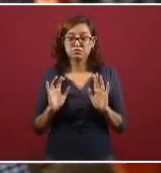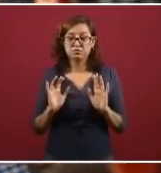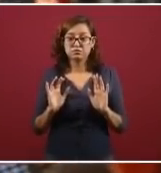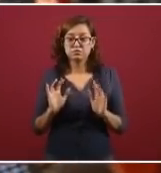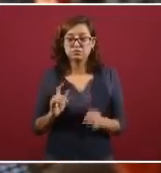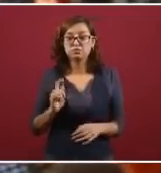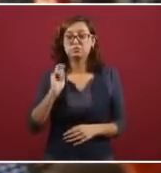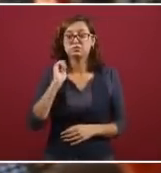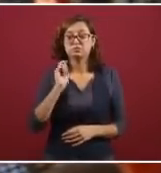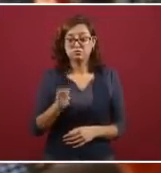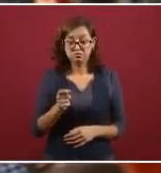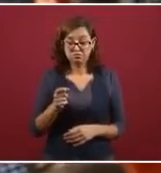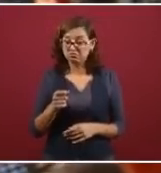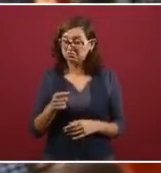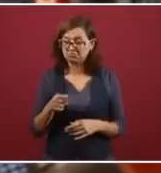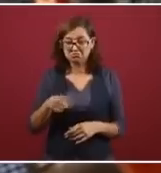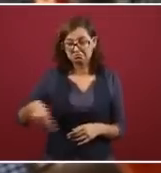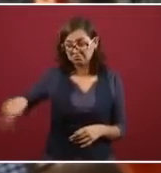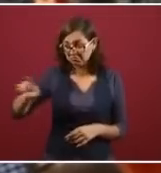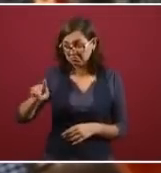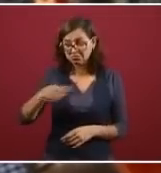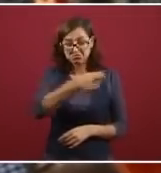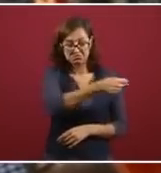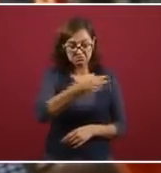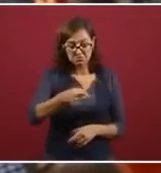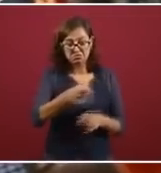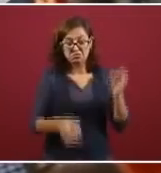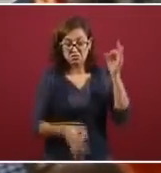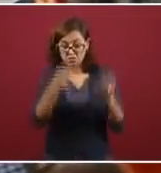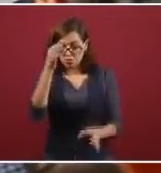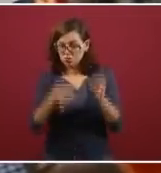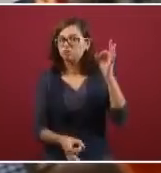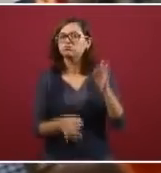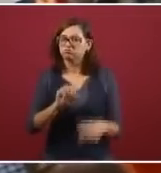haya punto final y gane